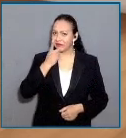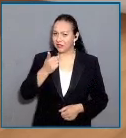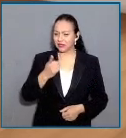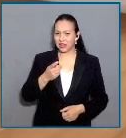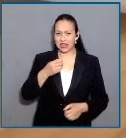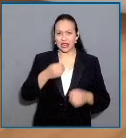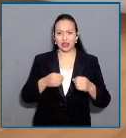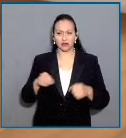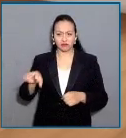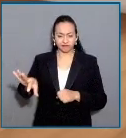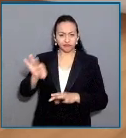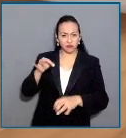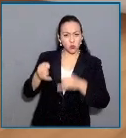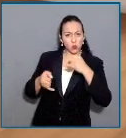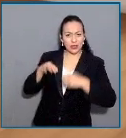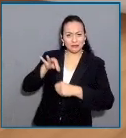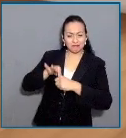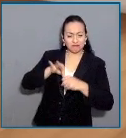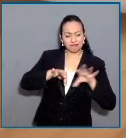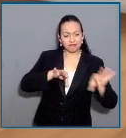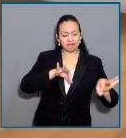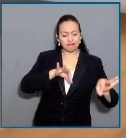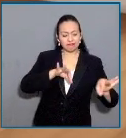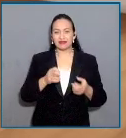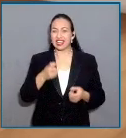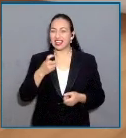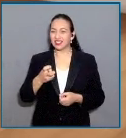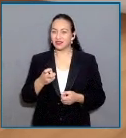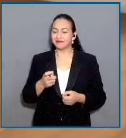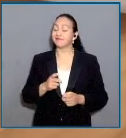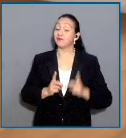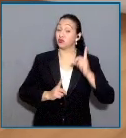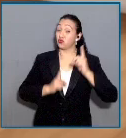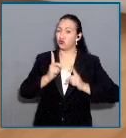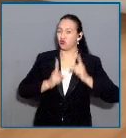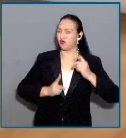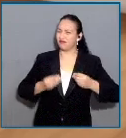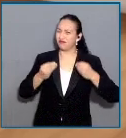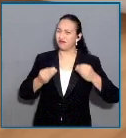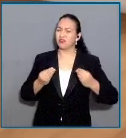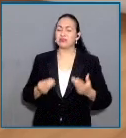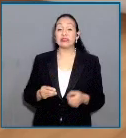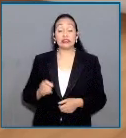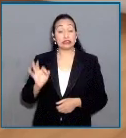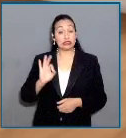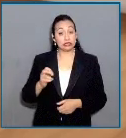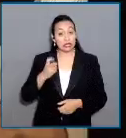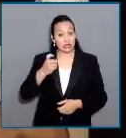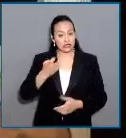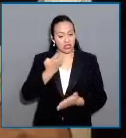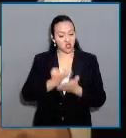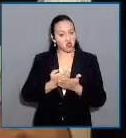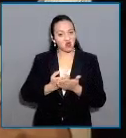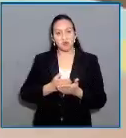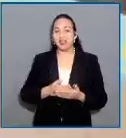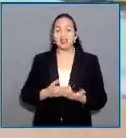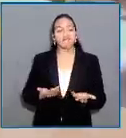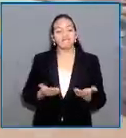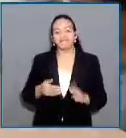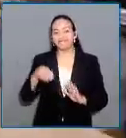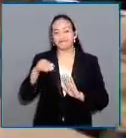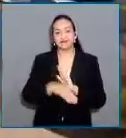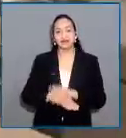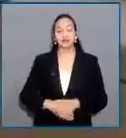juzgadores generará mayor incertidumbre en el país, lo que tendrá efectos negativos en la economía. No